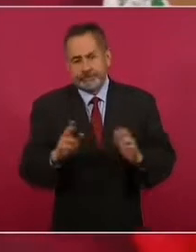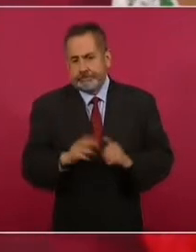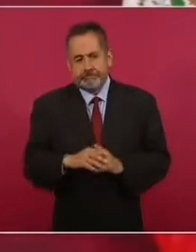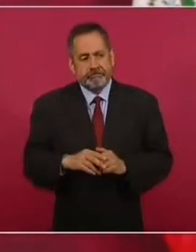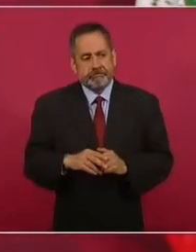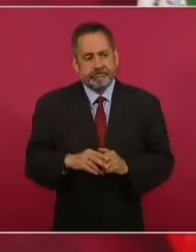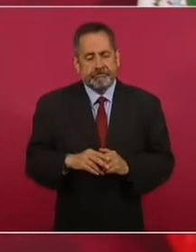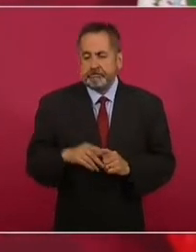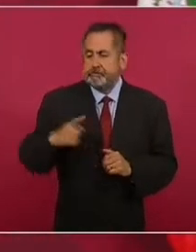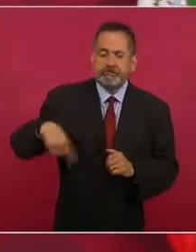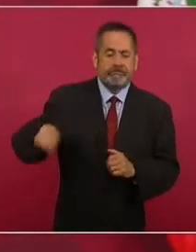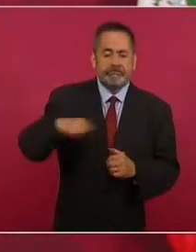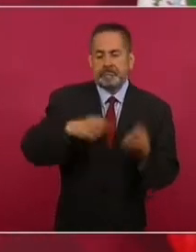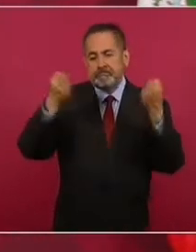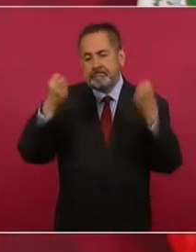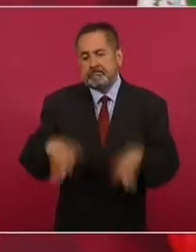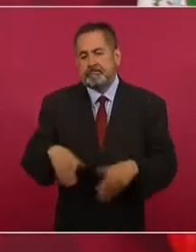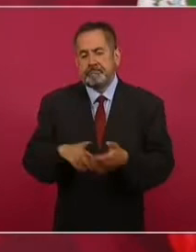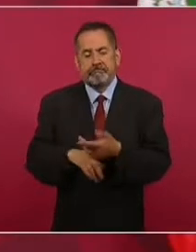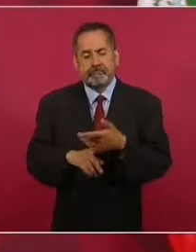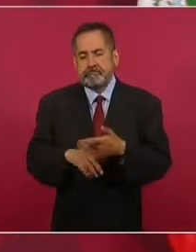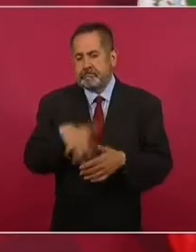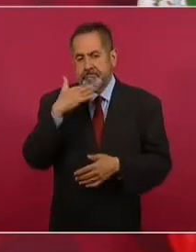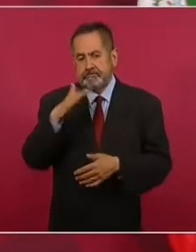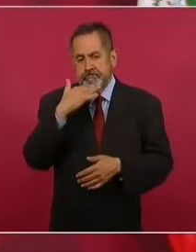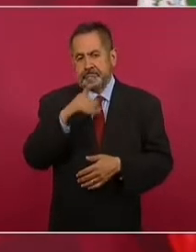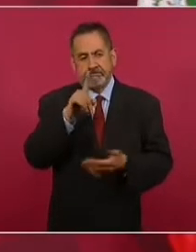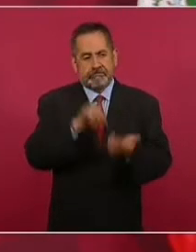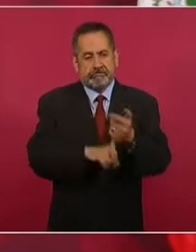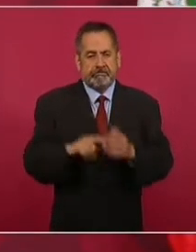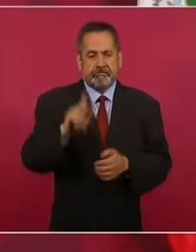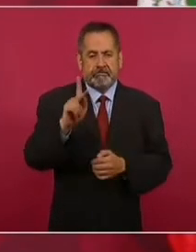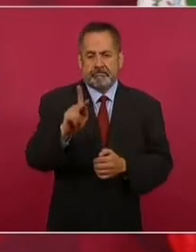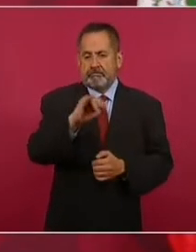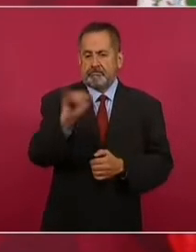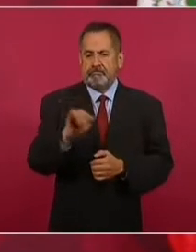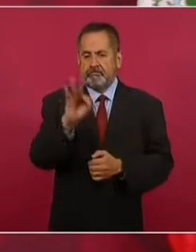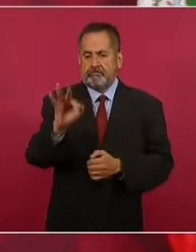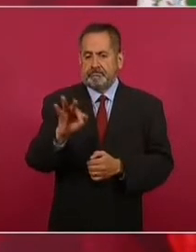echó a perder por completo el Poder Judicial,